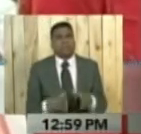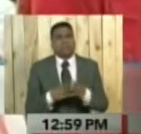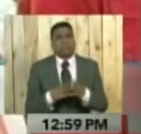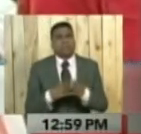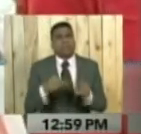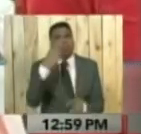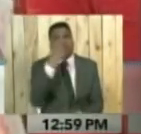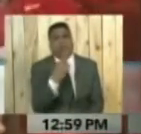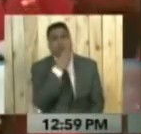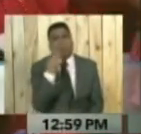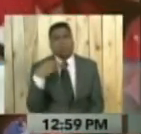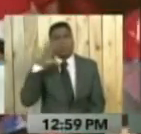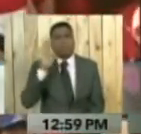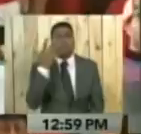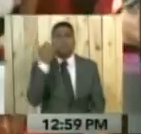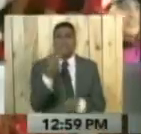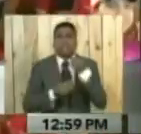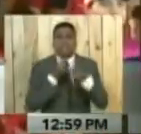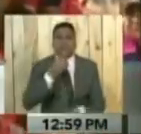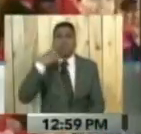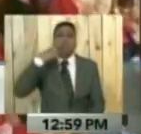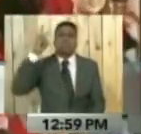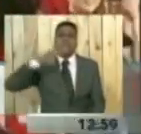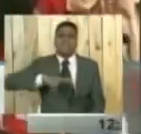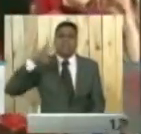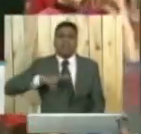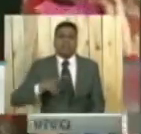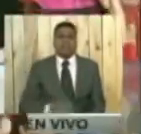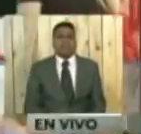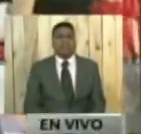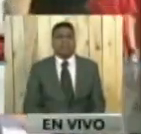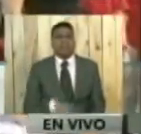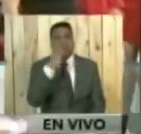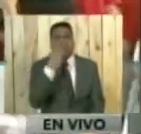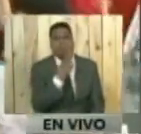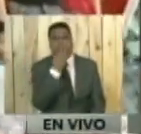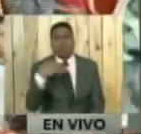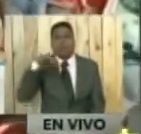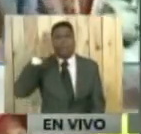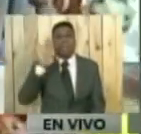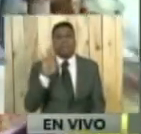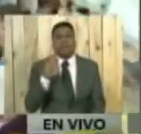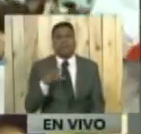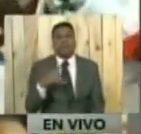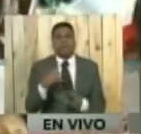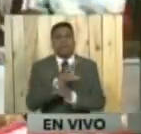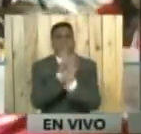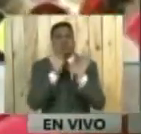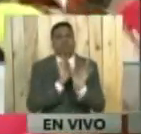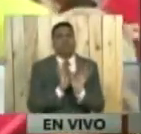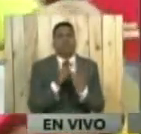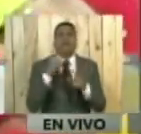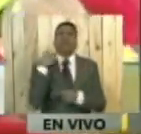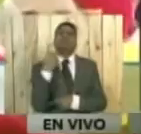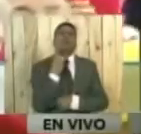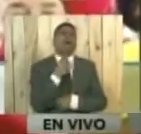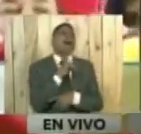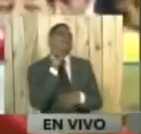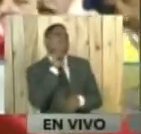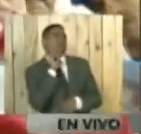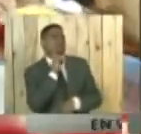los juramentos hay que hacerlos de verdad. El juramento no es un acto administrativo. Lo que vamos a hacer hoy